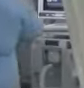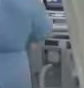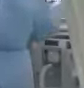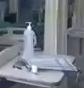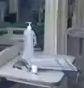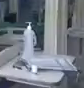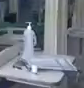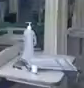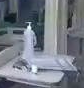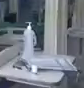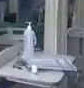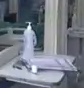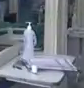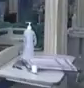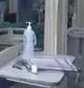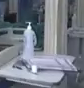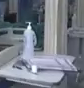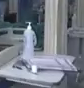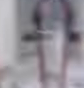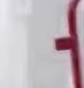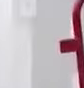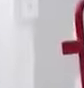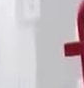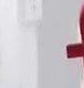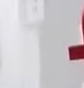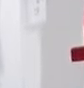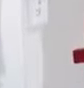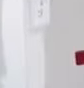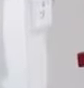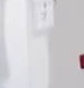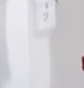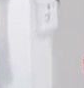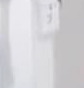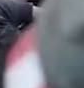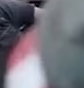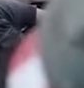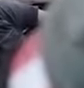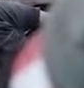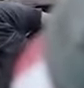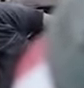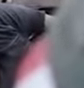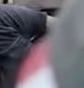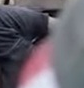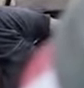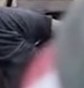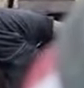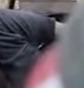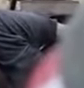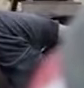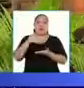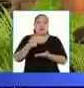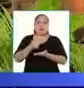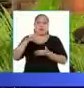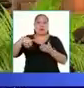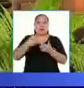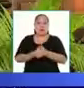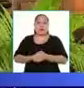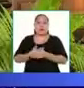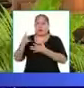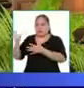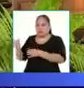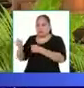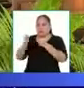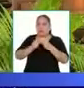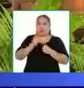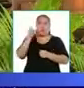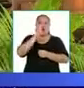digamos, ¿no?, que tienen que estar a cargo de las autoridades regionales y centrales. También me gustaría escuchar